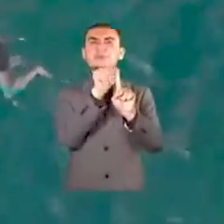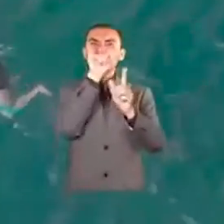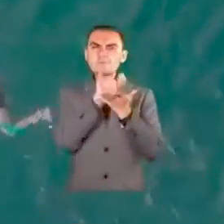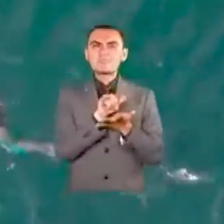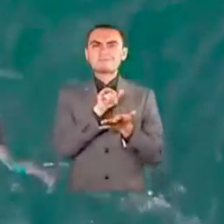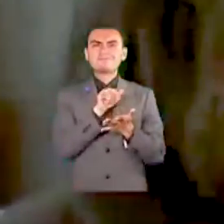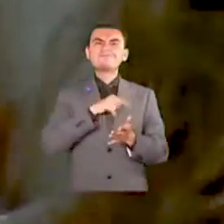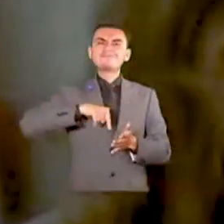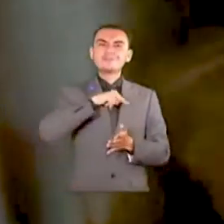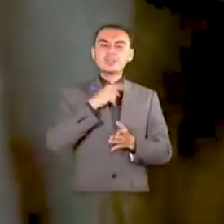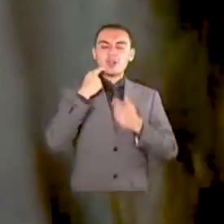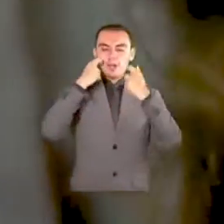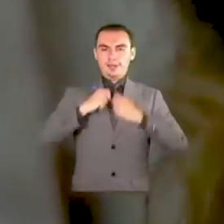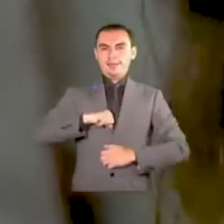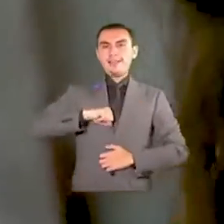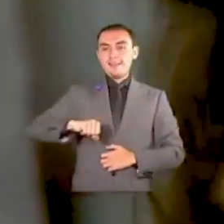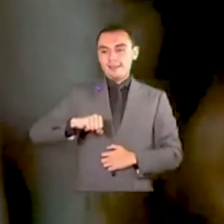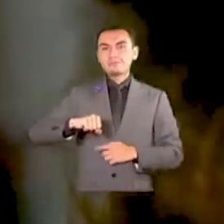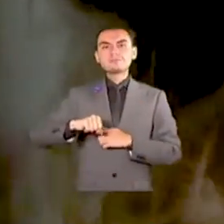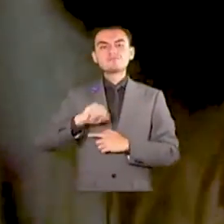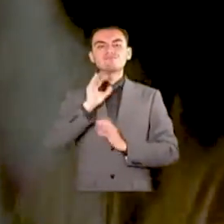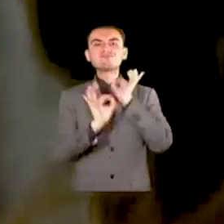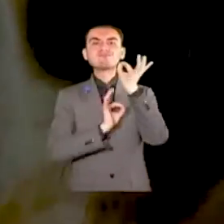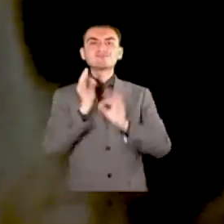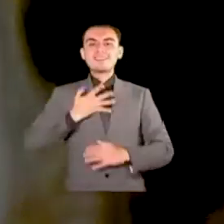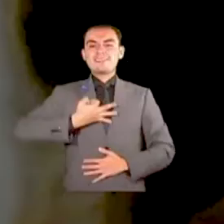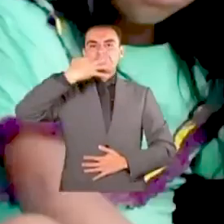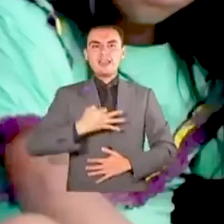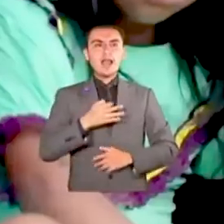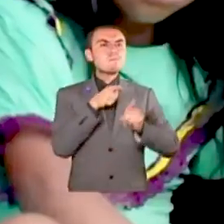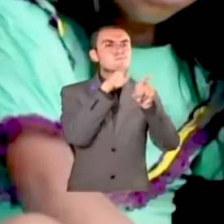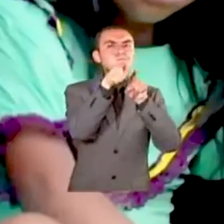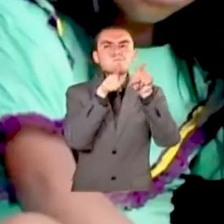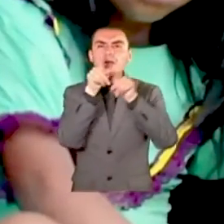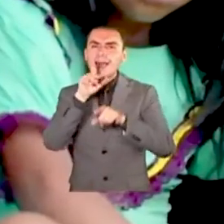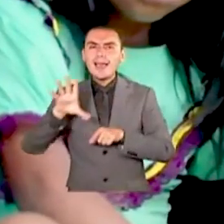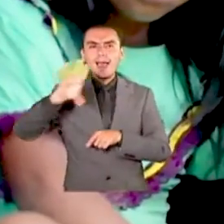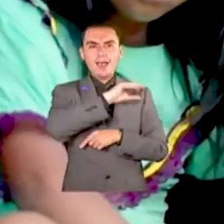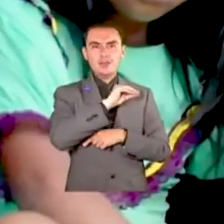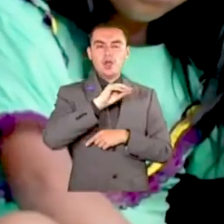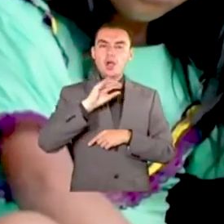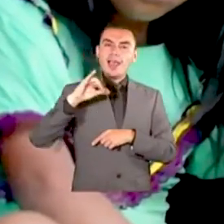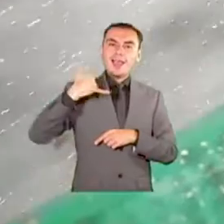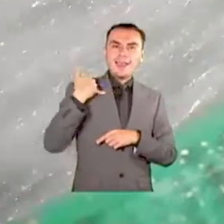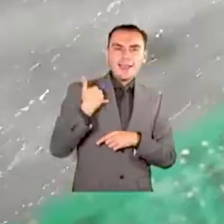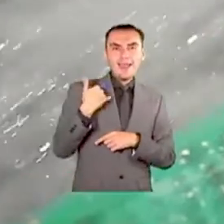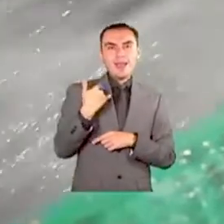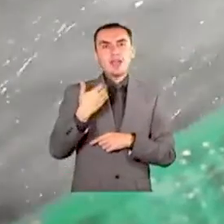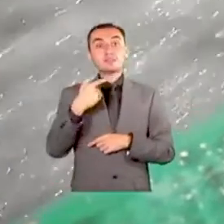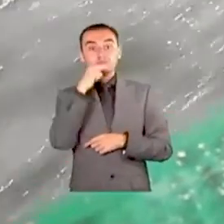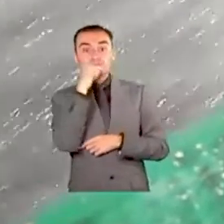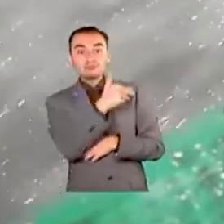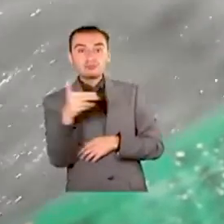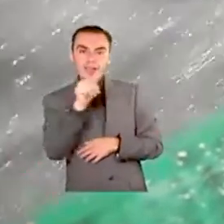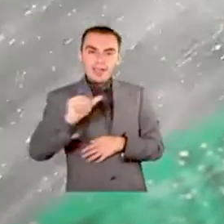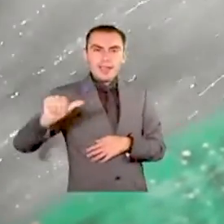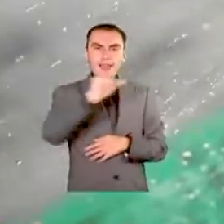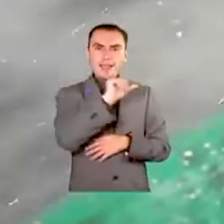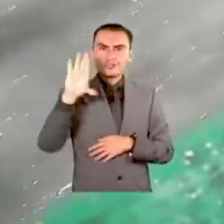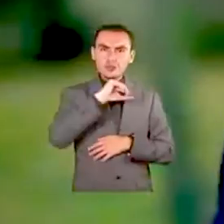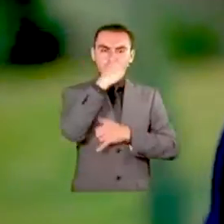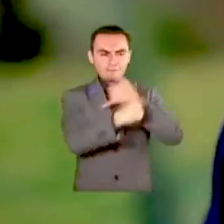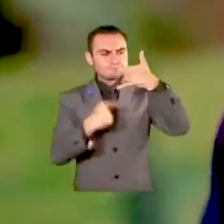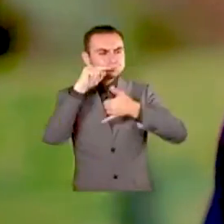la efectiva garantía de los derechos y la dignidad humana de cada una de las niñas, adolescentes y mujeres en nuestro